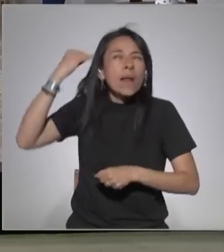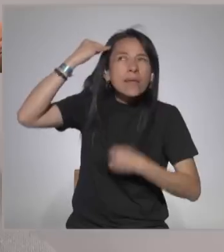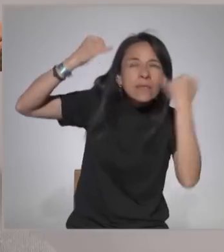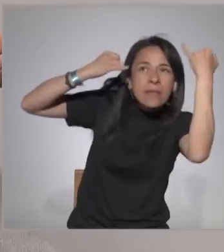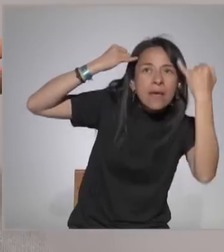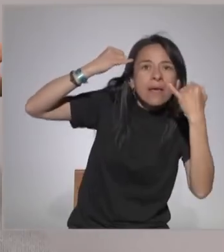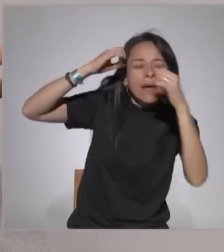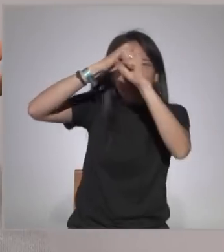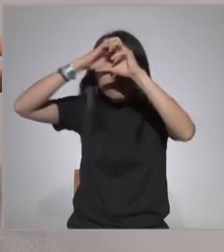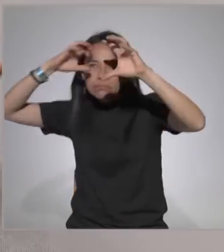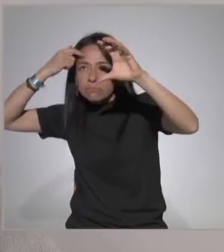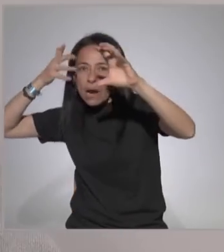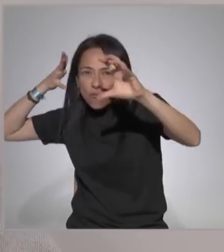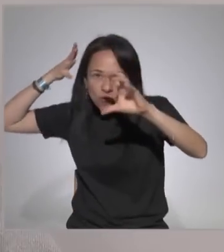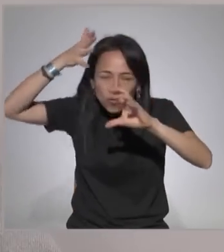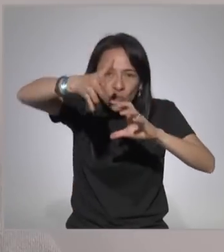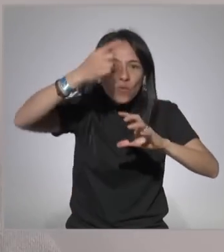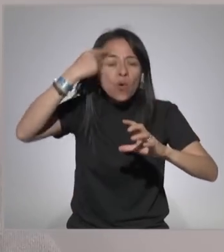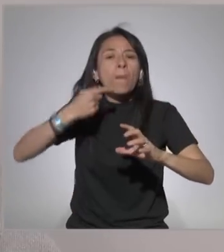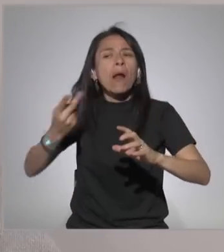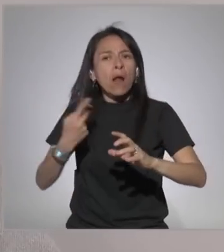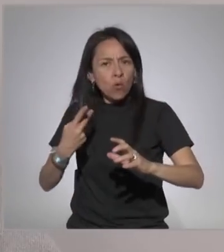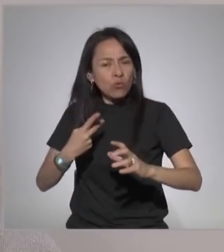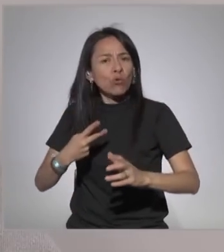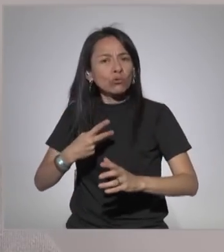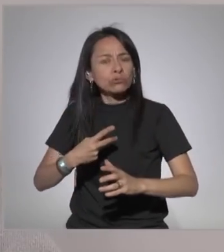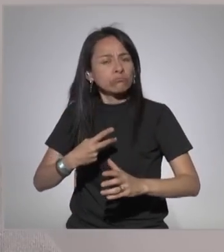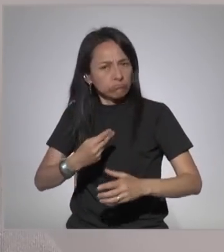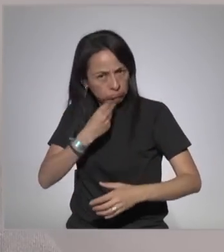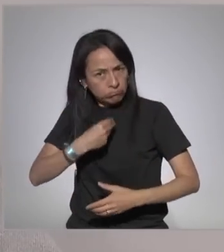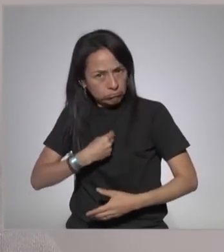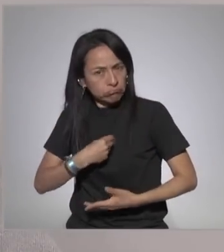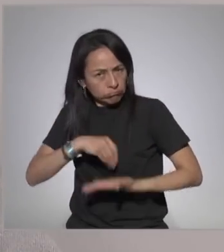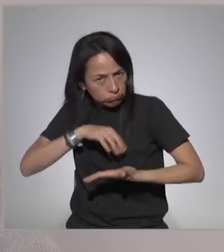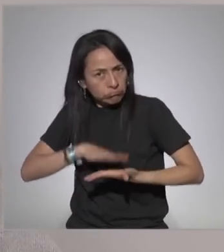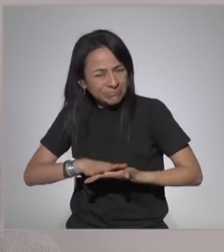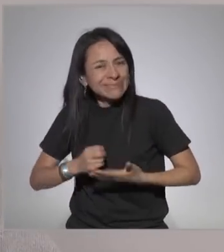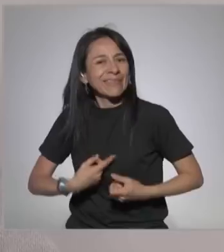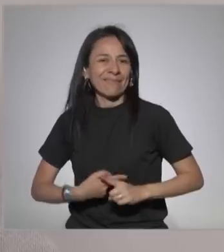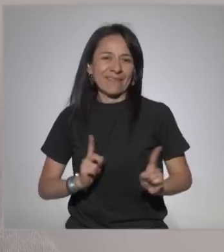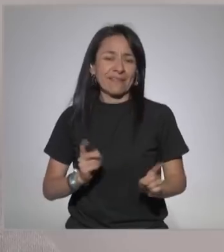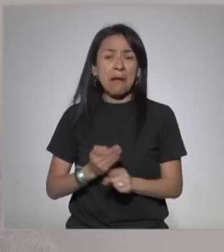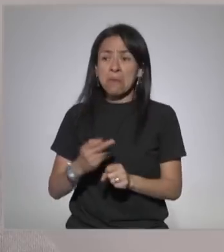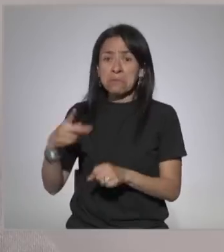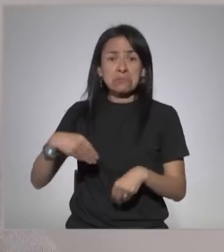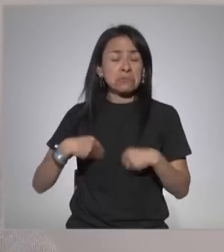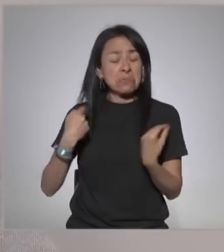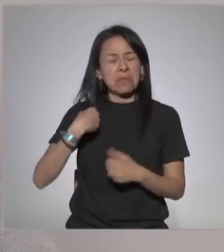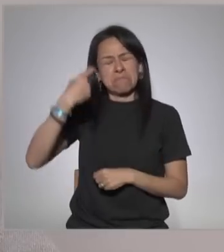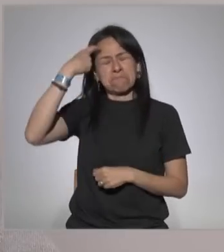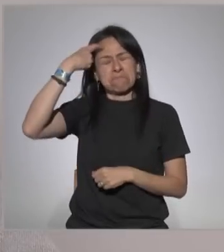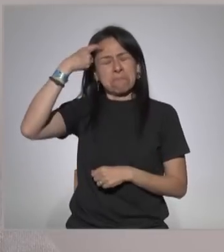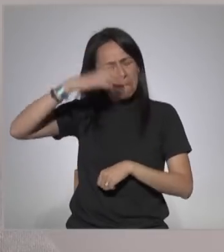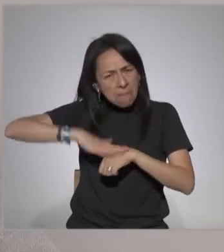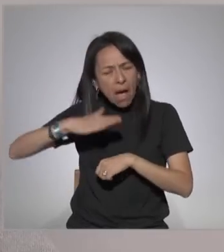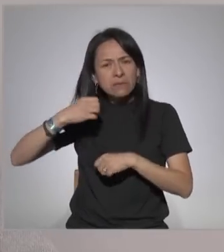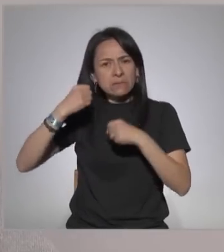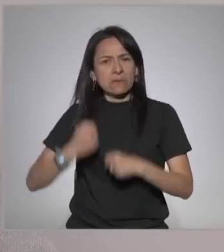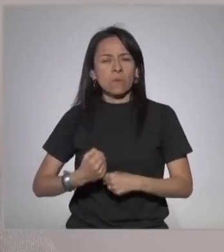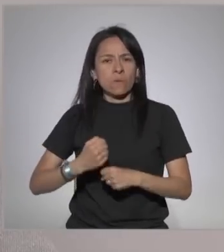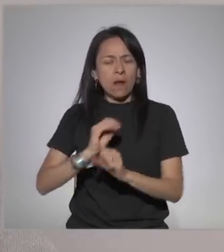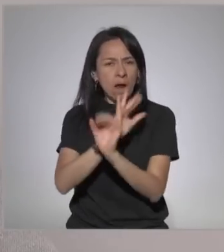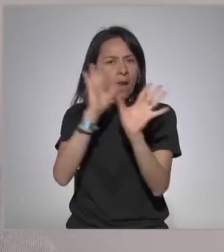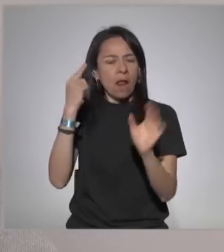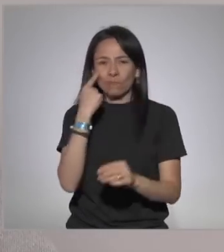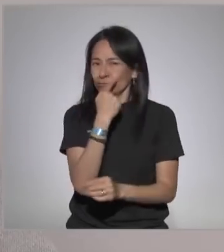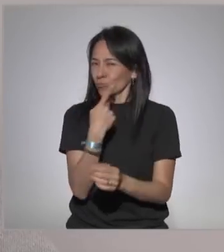en cuanto al compromiso incluso, es muy diferente. Y en este momento está viviendo su vida con muchísima más conciencia y con decisiones que nos